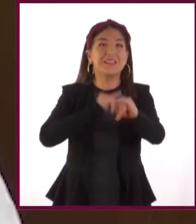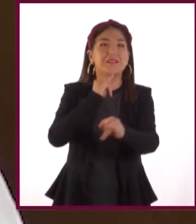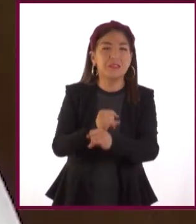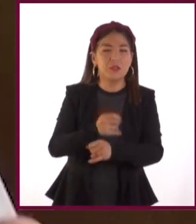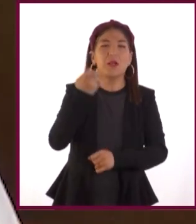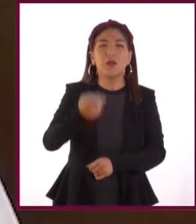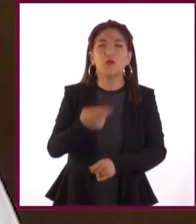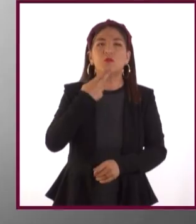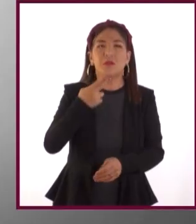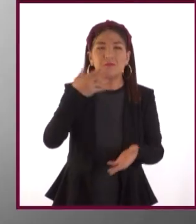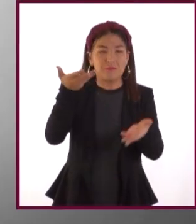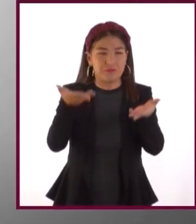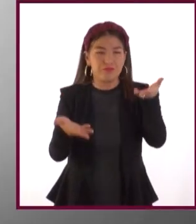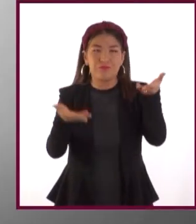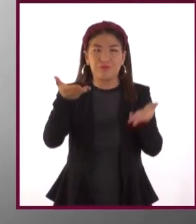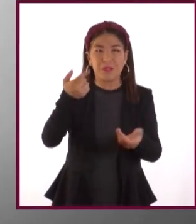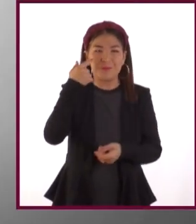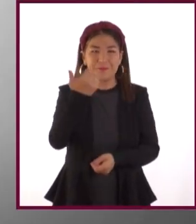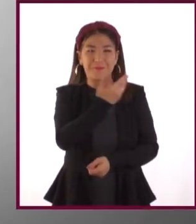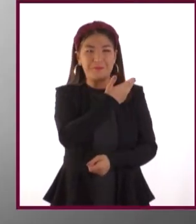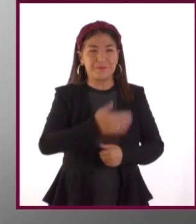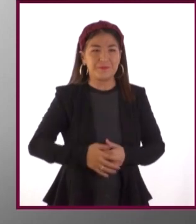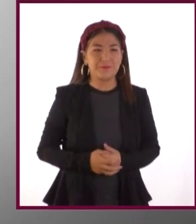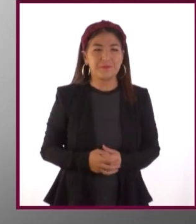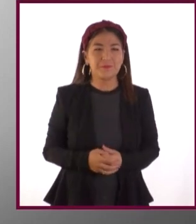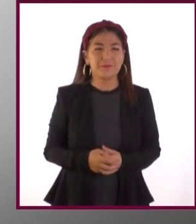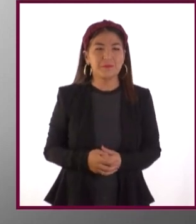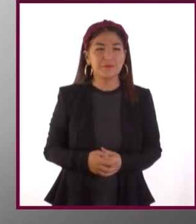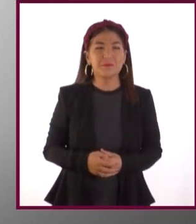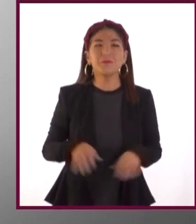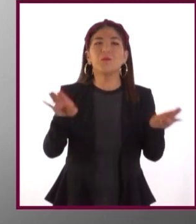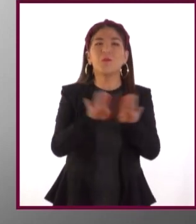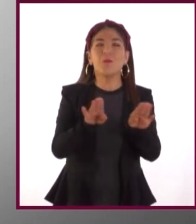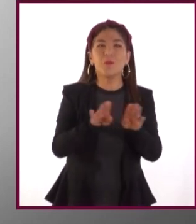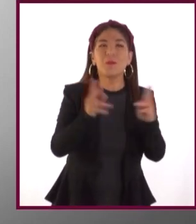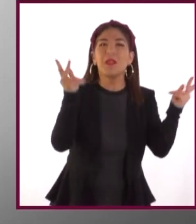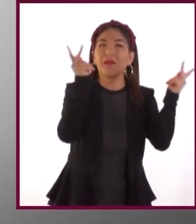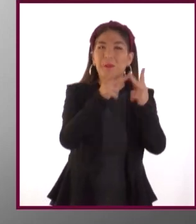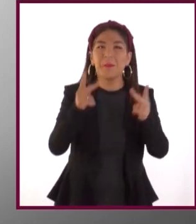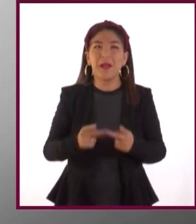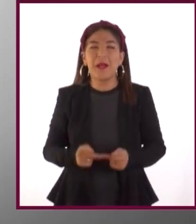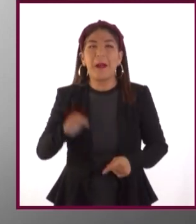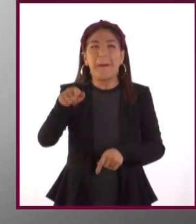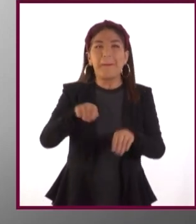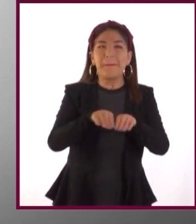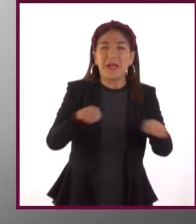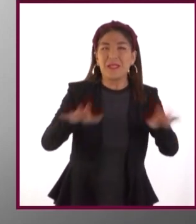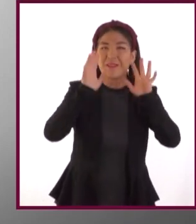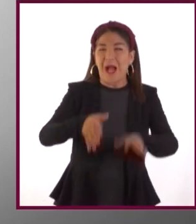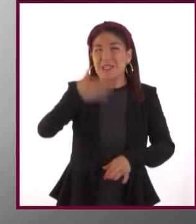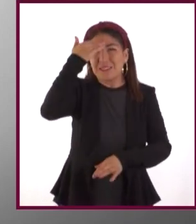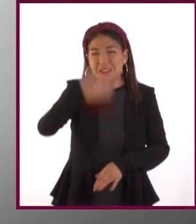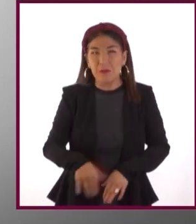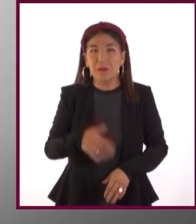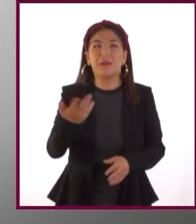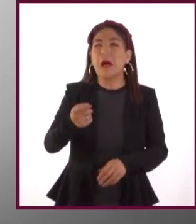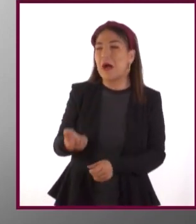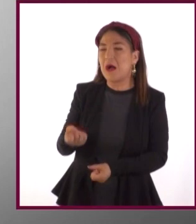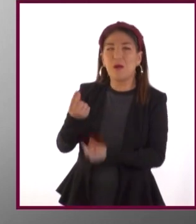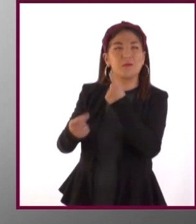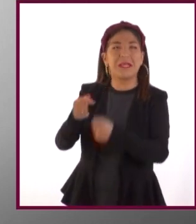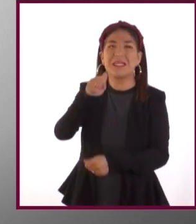Tendemos a confundir el concepto, ¿no?, de masa y peso, pero la masa del cuerpo se determina